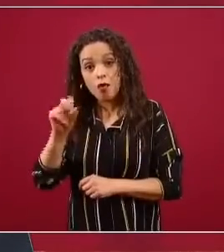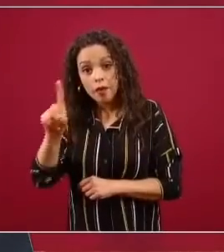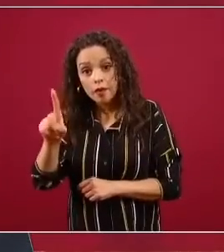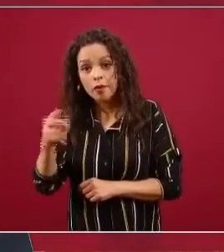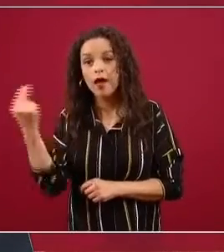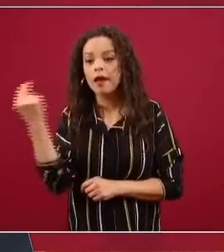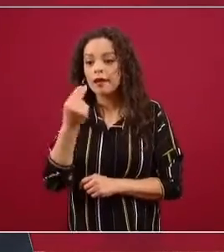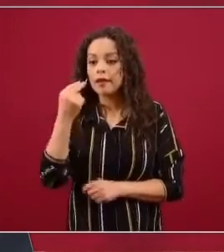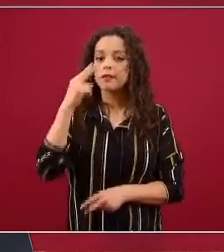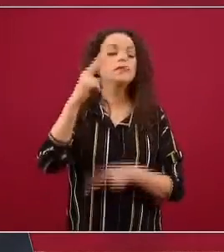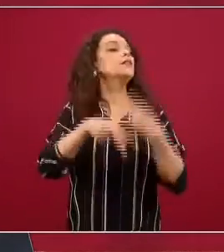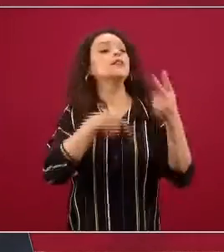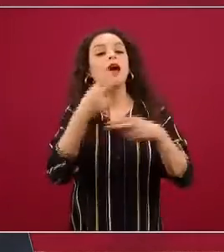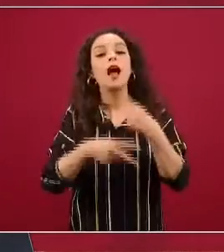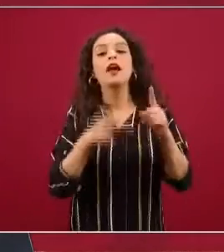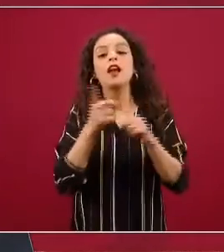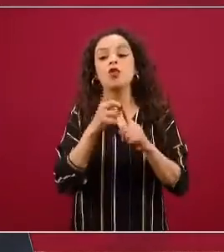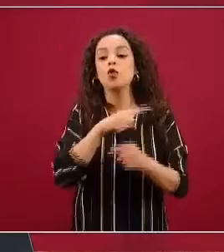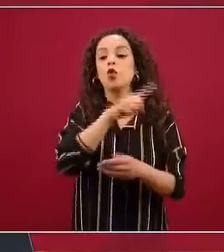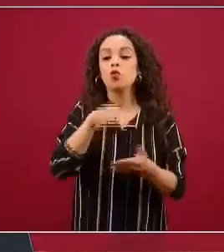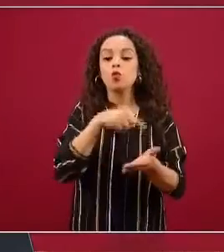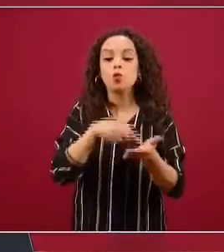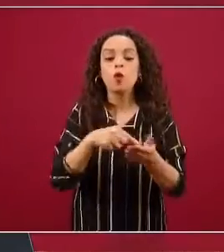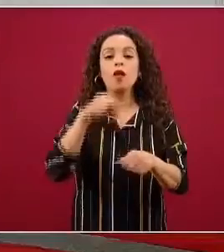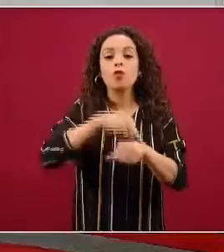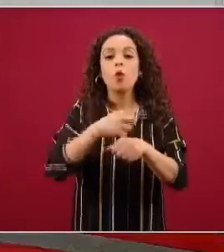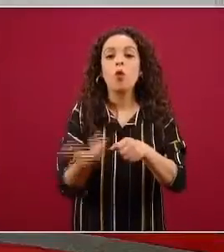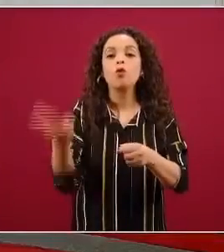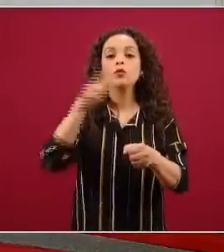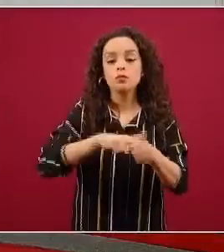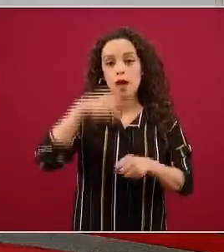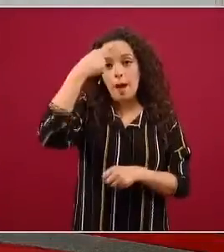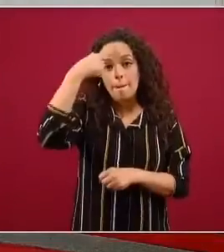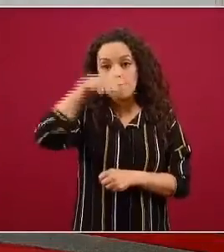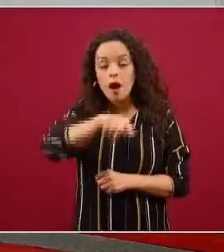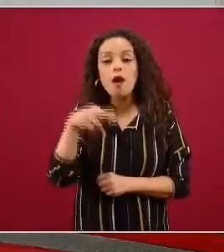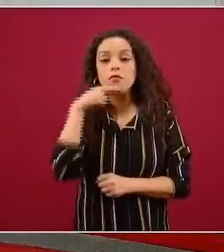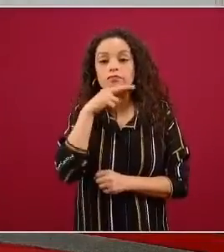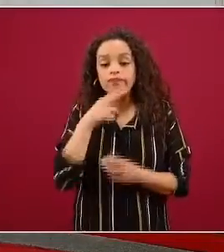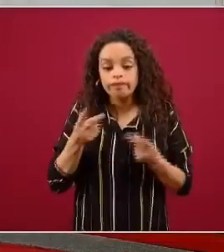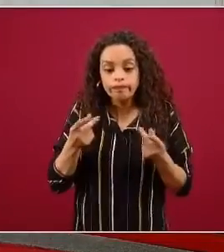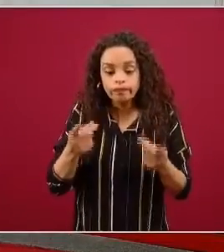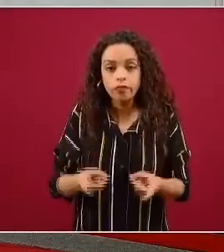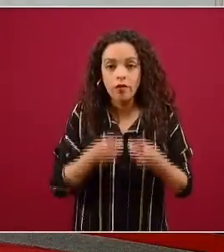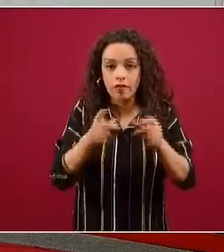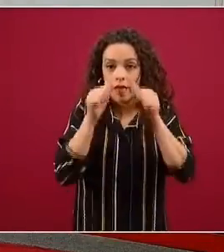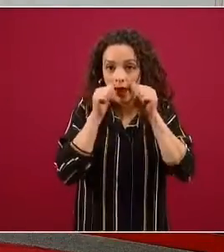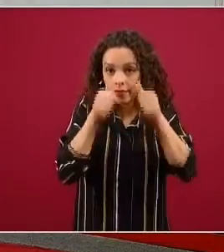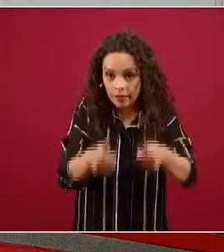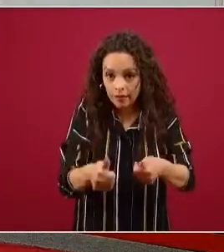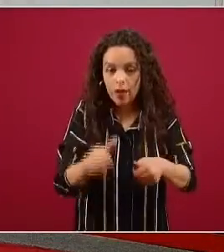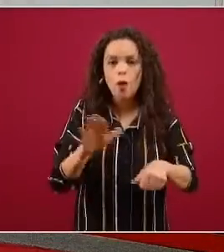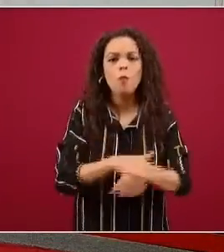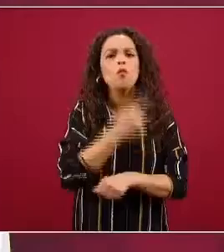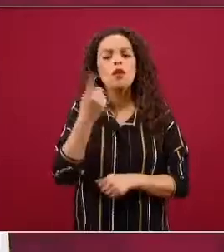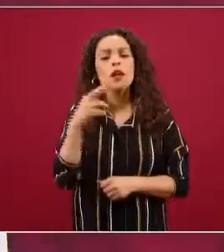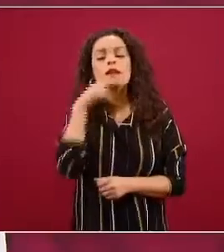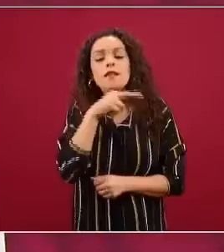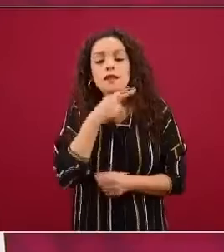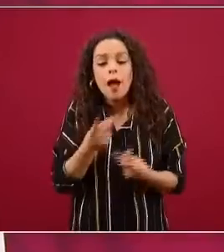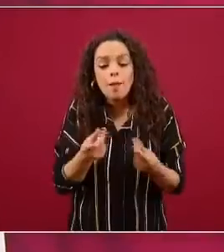acudan a atención médica más pronto. ¿Por qué acudir más pronto? Porque COVID, enfermedad